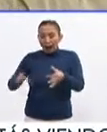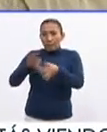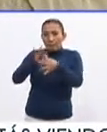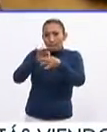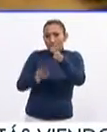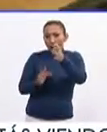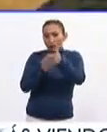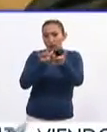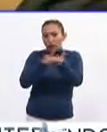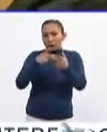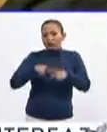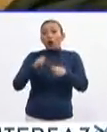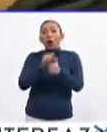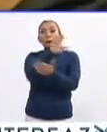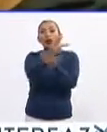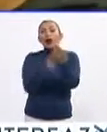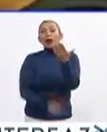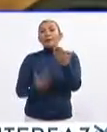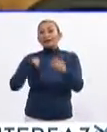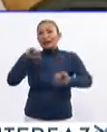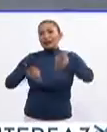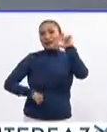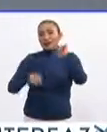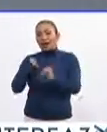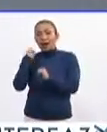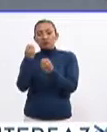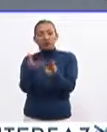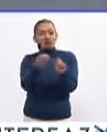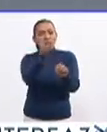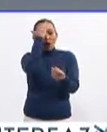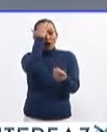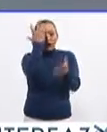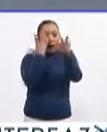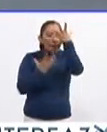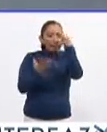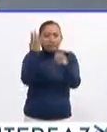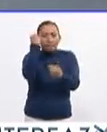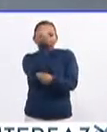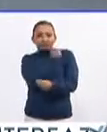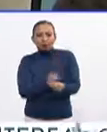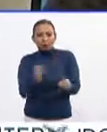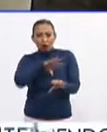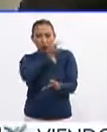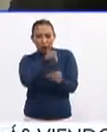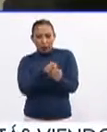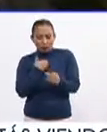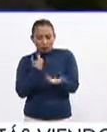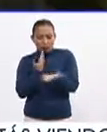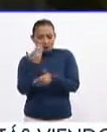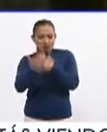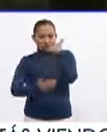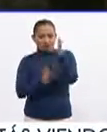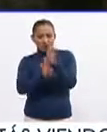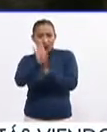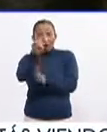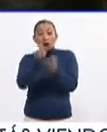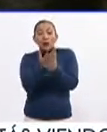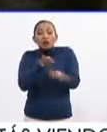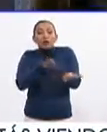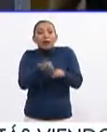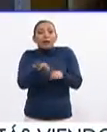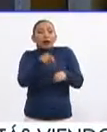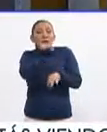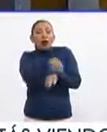a la población a través de programas y acciones que brindan conocimientos y habilidades para el desarrollo pleno de sus capacidades. Con sus nuevas